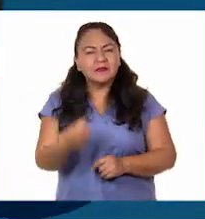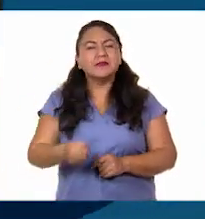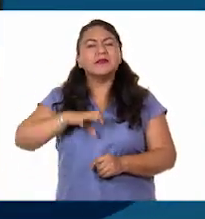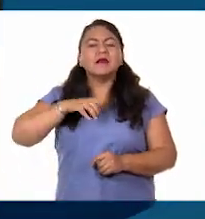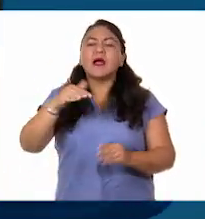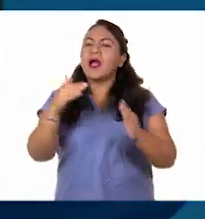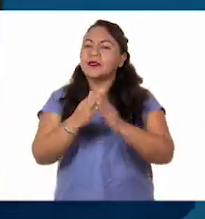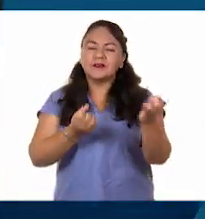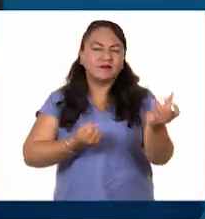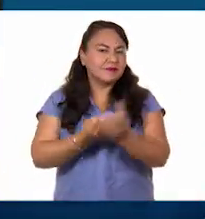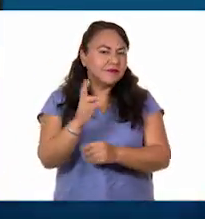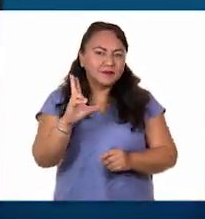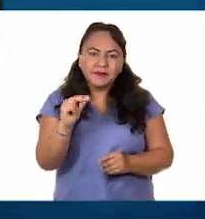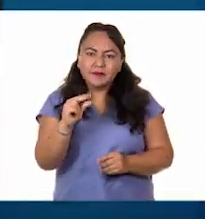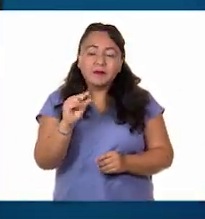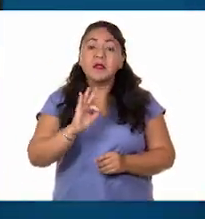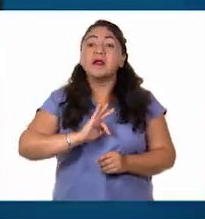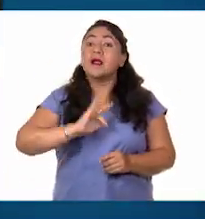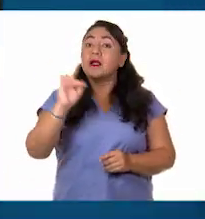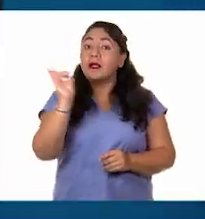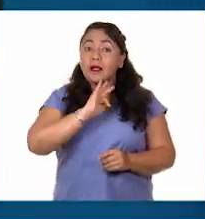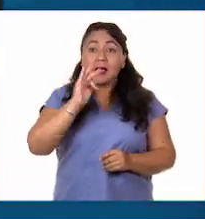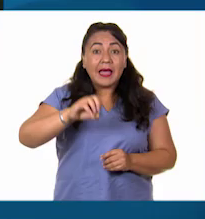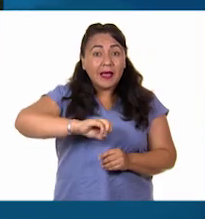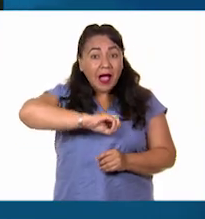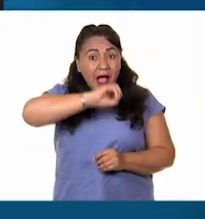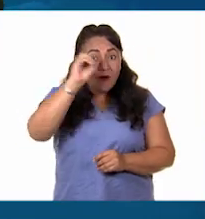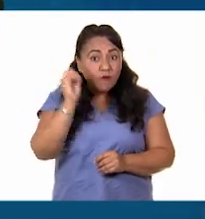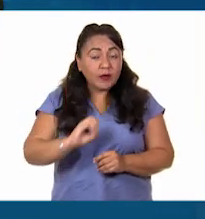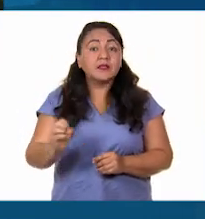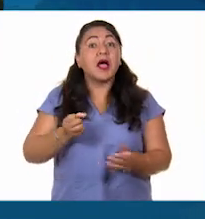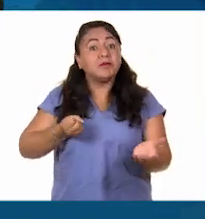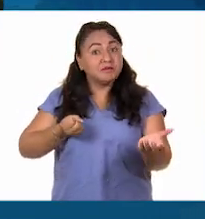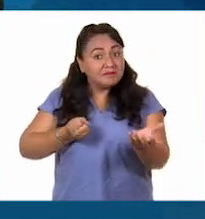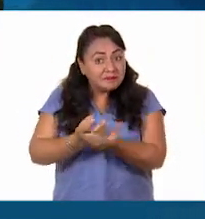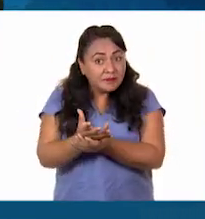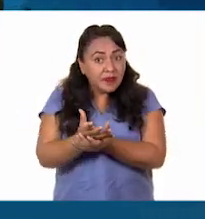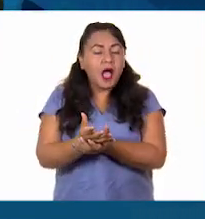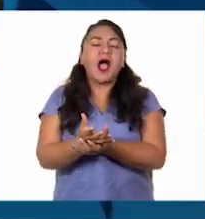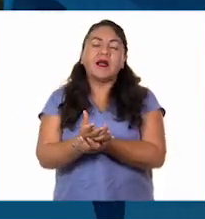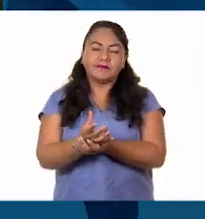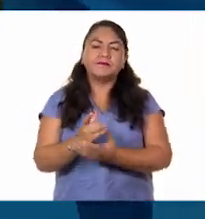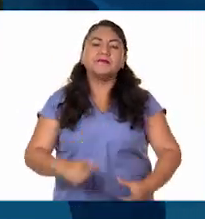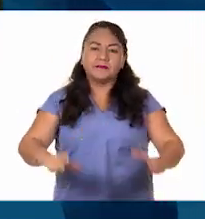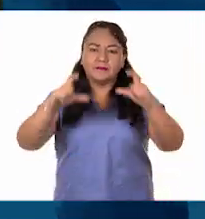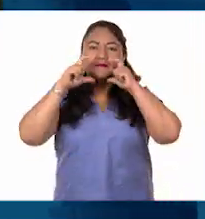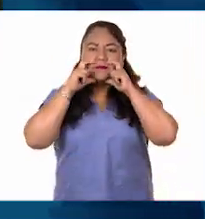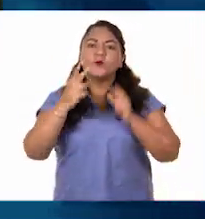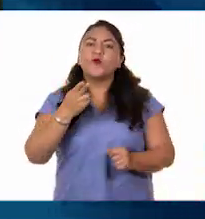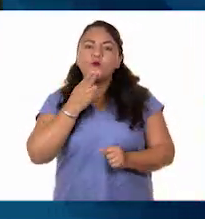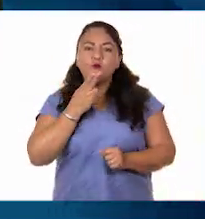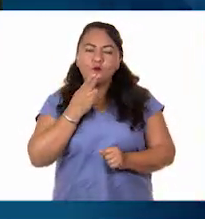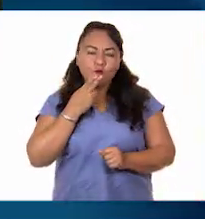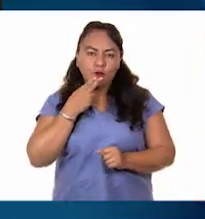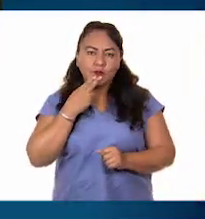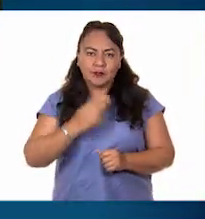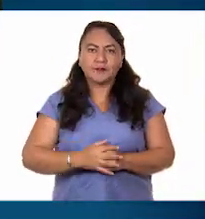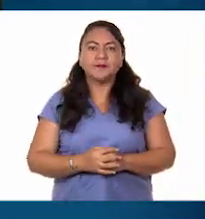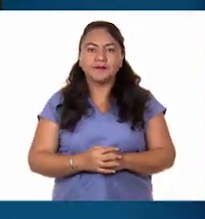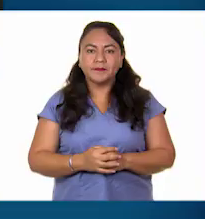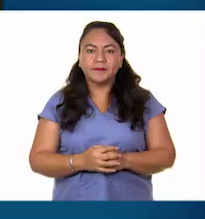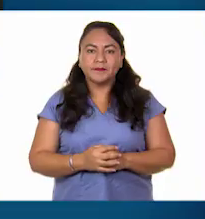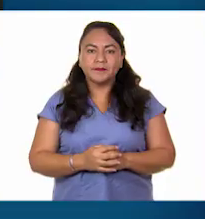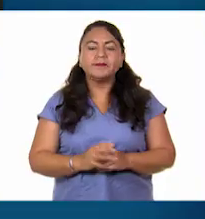no salir de casa a menos que sea muy necesario. Si lo haces, utiliza el